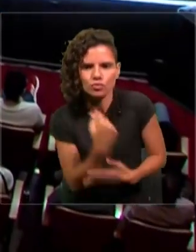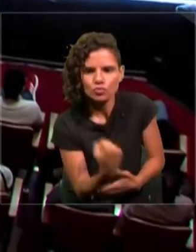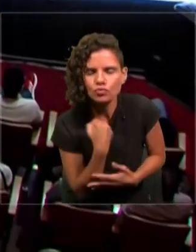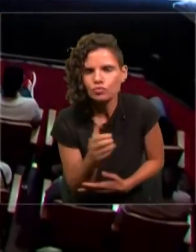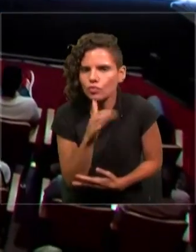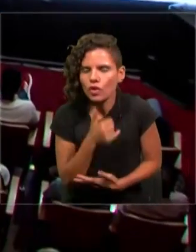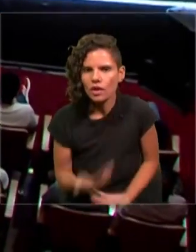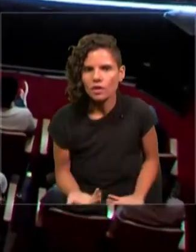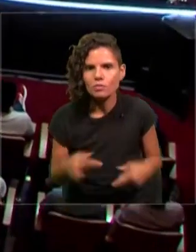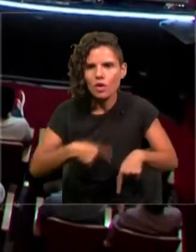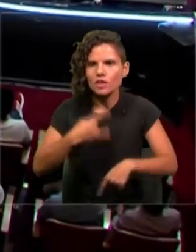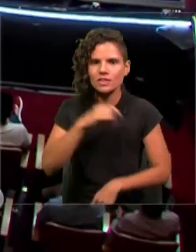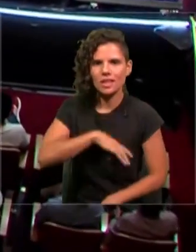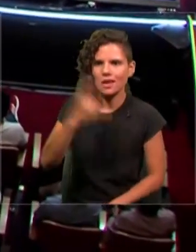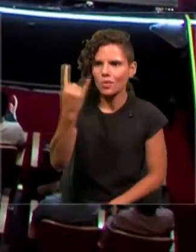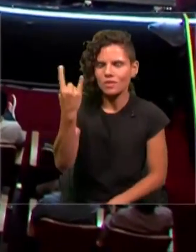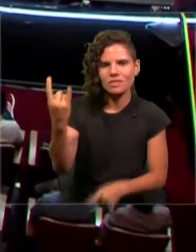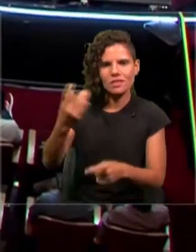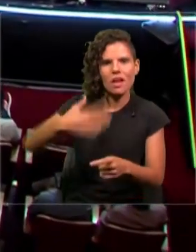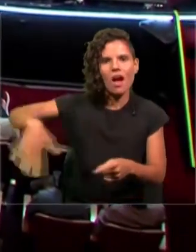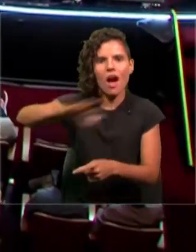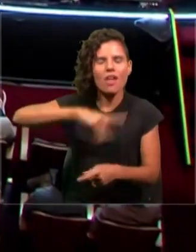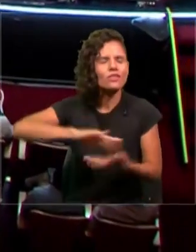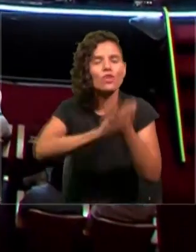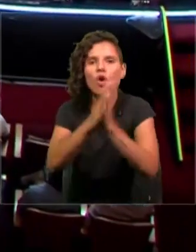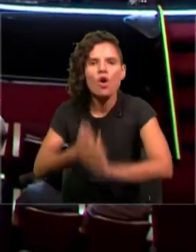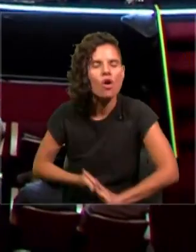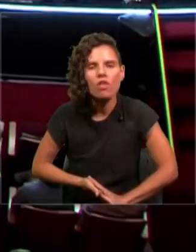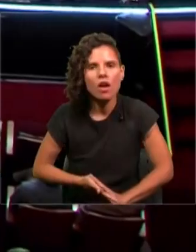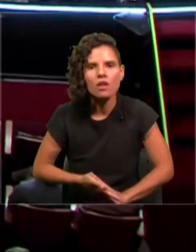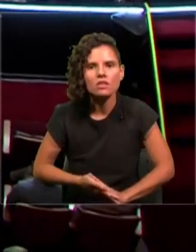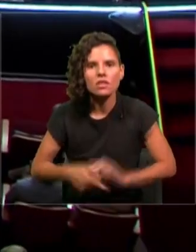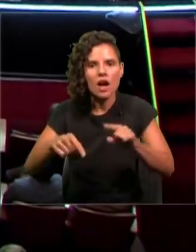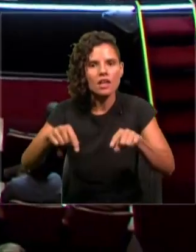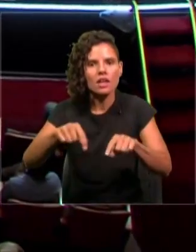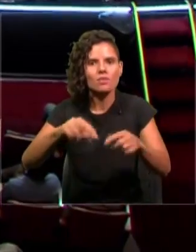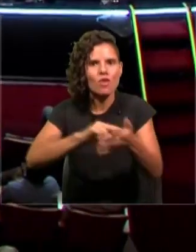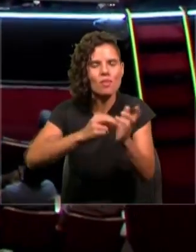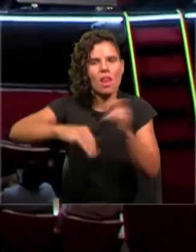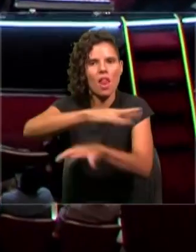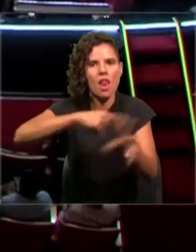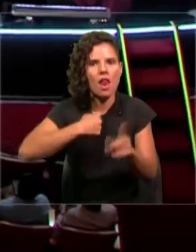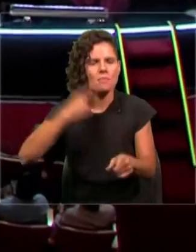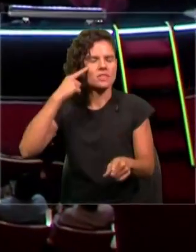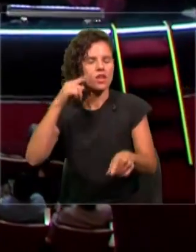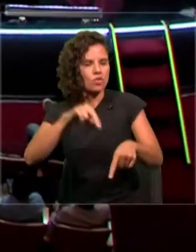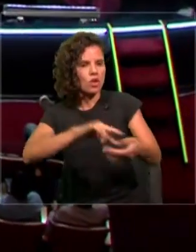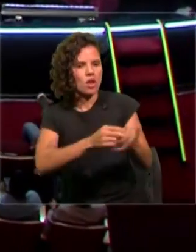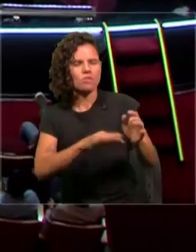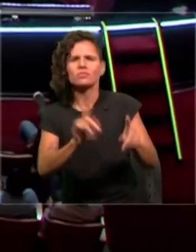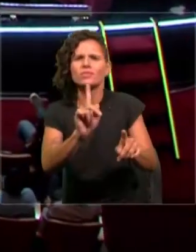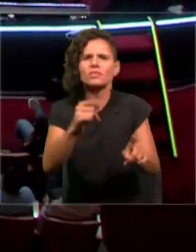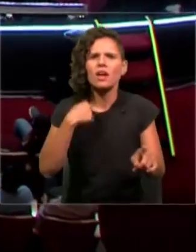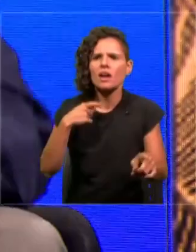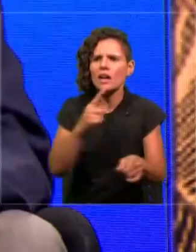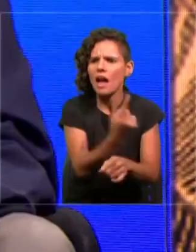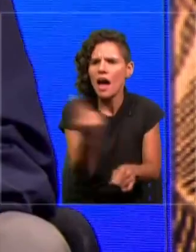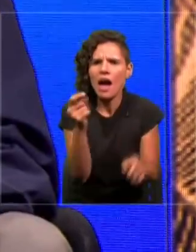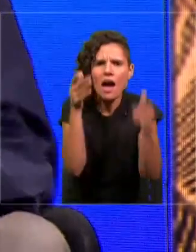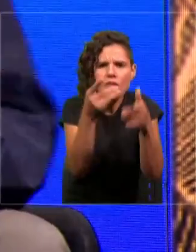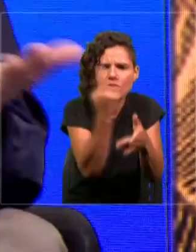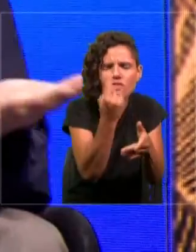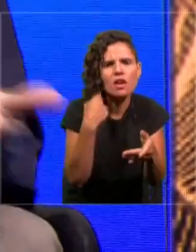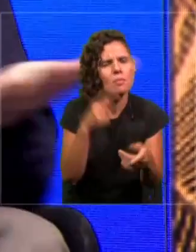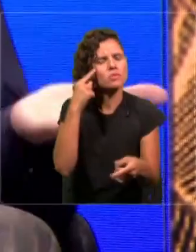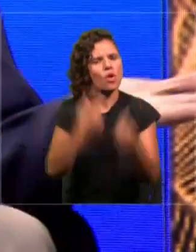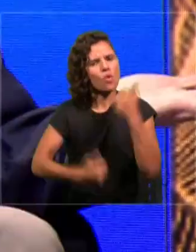Por eso las universidades chilenas, todas, fueron superadas por la crisis. No estaban pensando en la crisis, estaban pensando en sus carreras individuales.